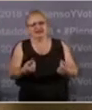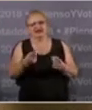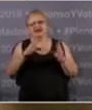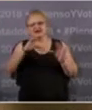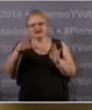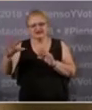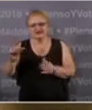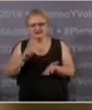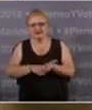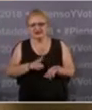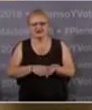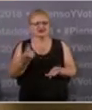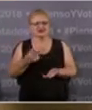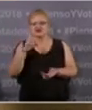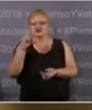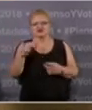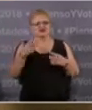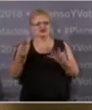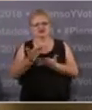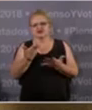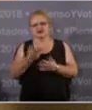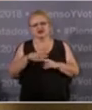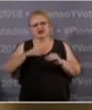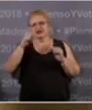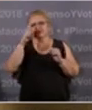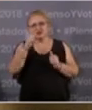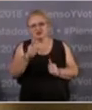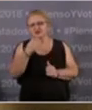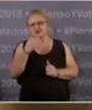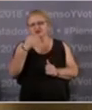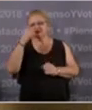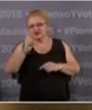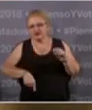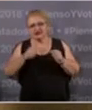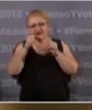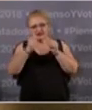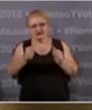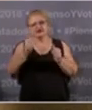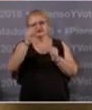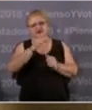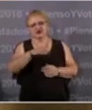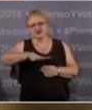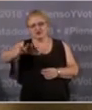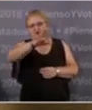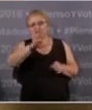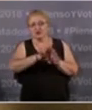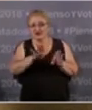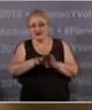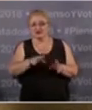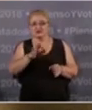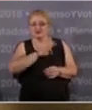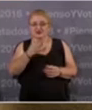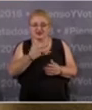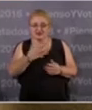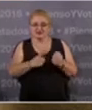que sabemos que no tuvieron ningún impacto realmente en atender las causas estructurales y disminuir los factores de riesgo frente a la violencia